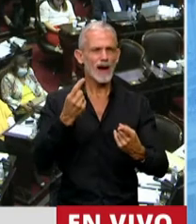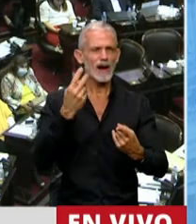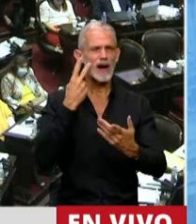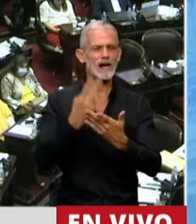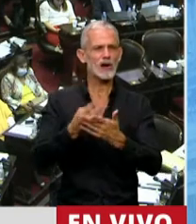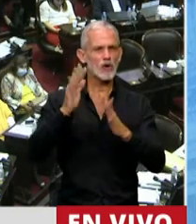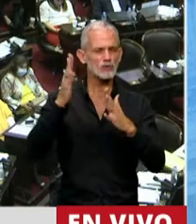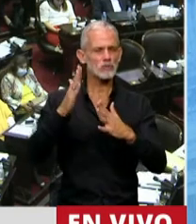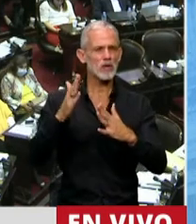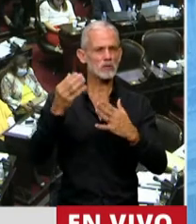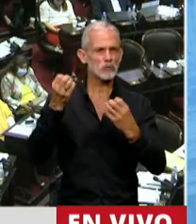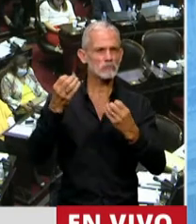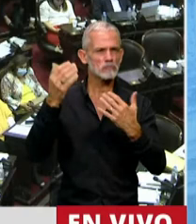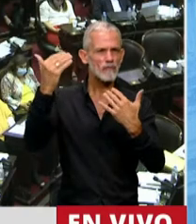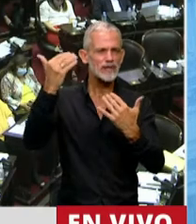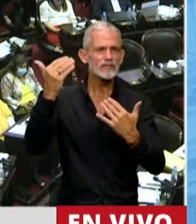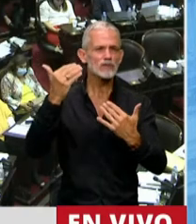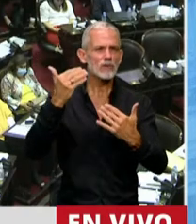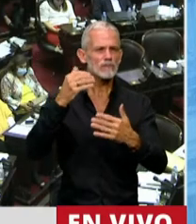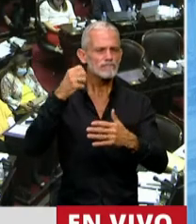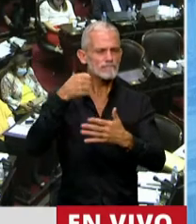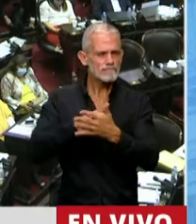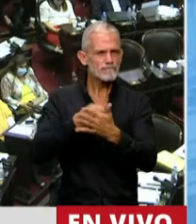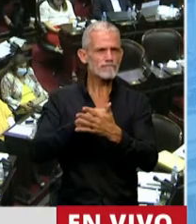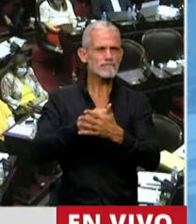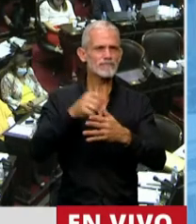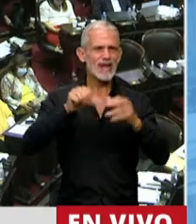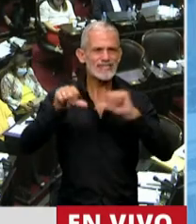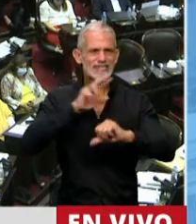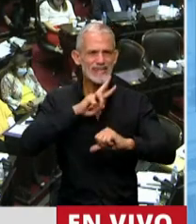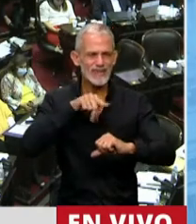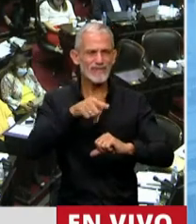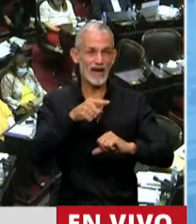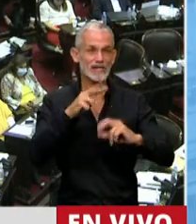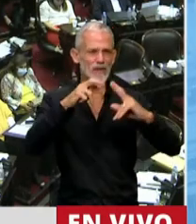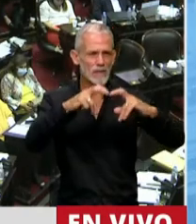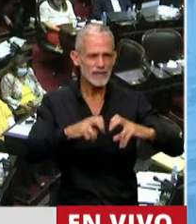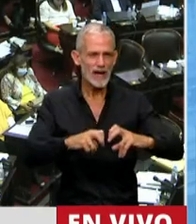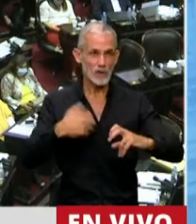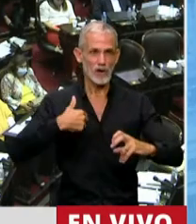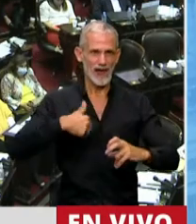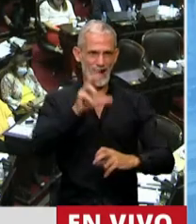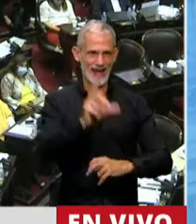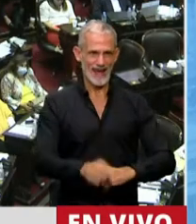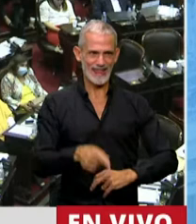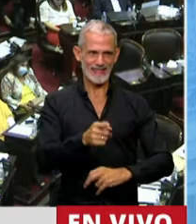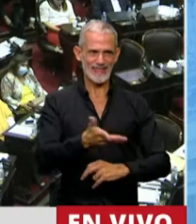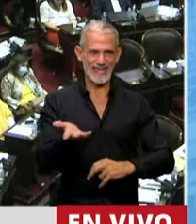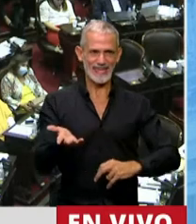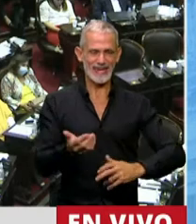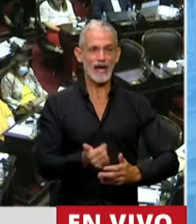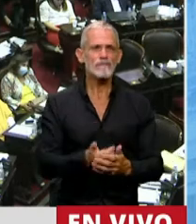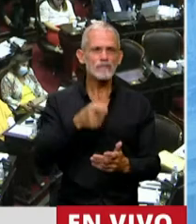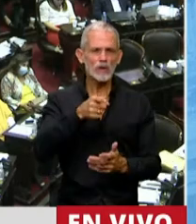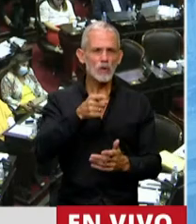reconocimiento a las abnegadas científicas e investigadoras de nuestro país que con